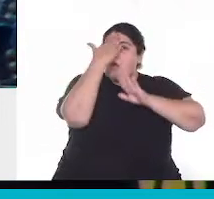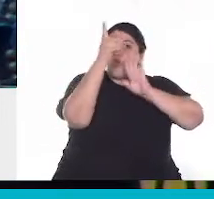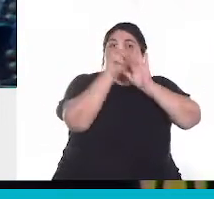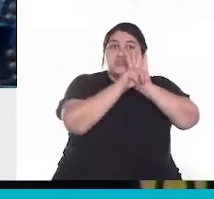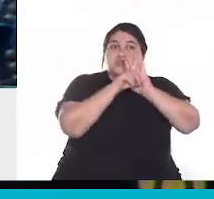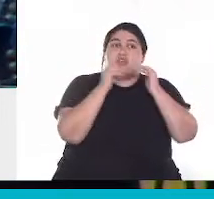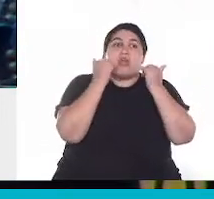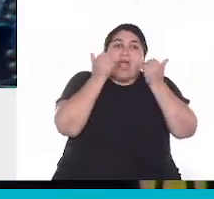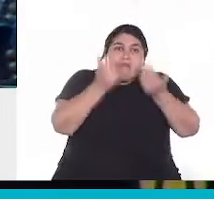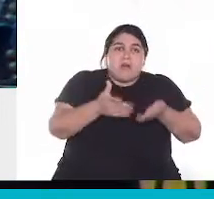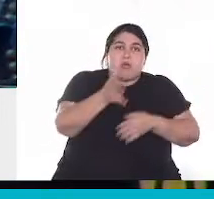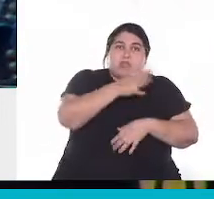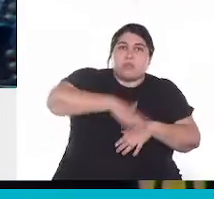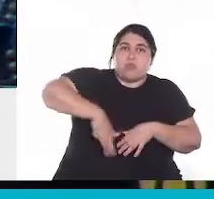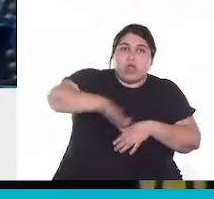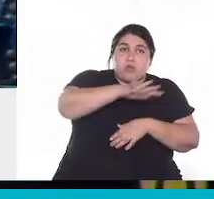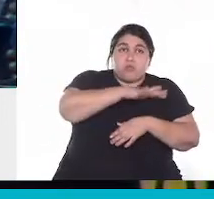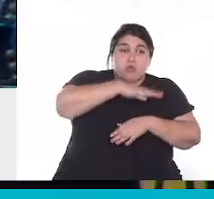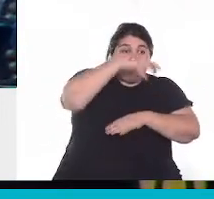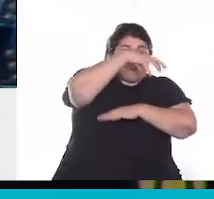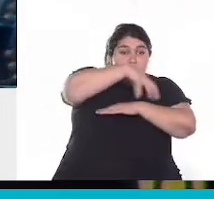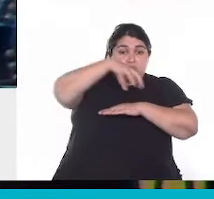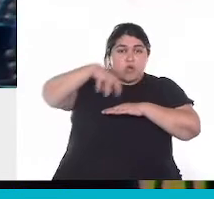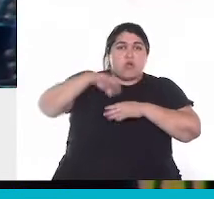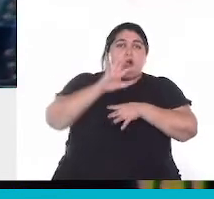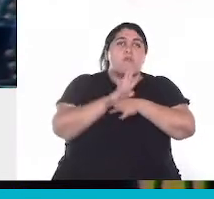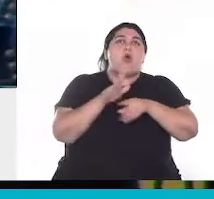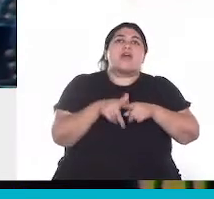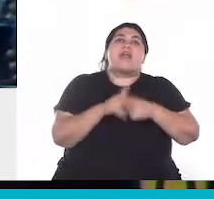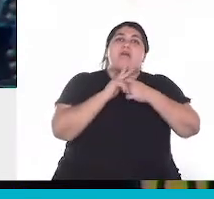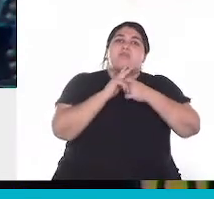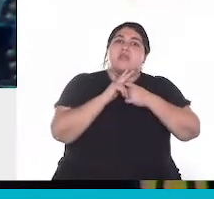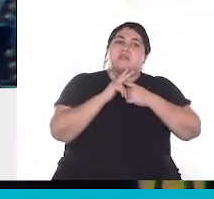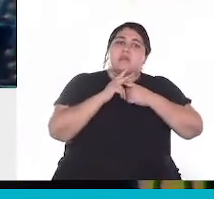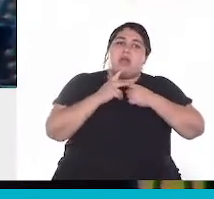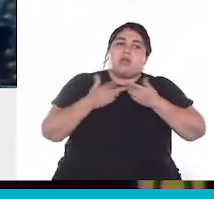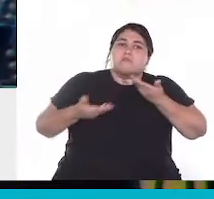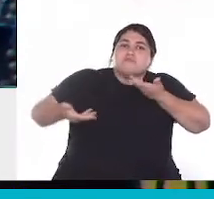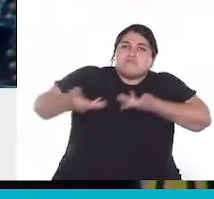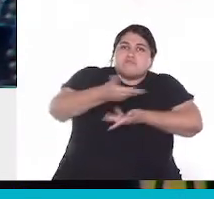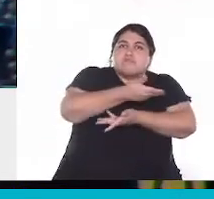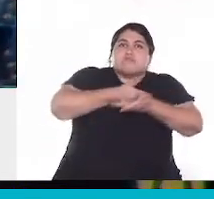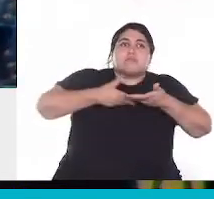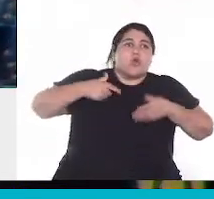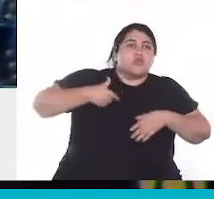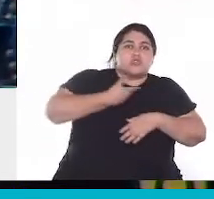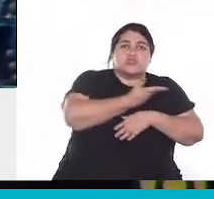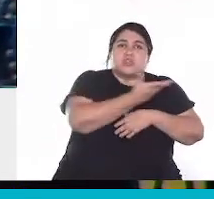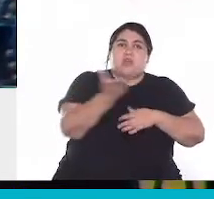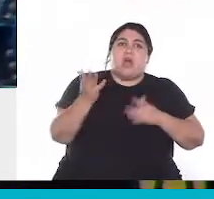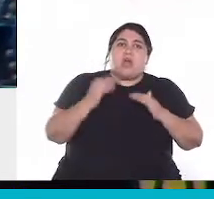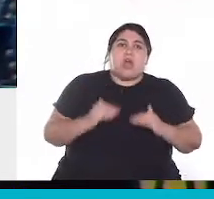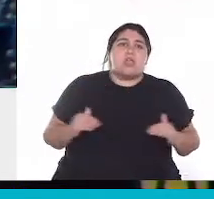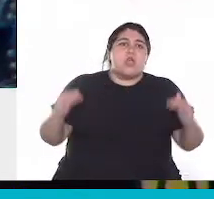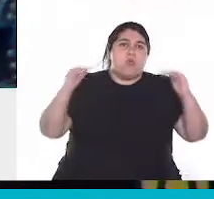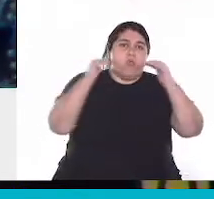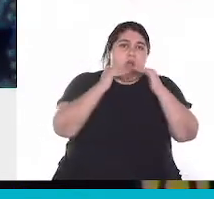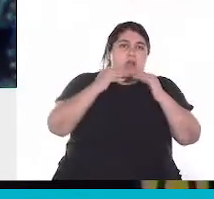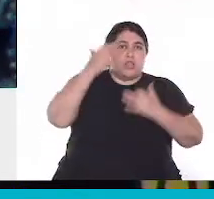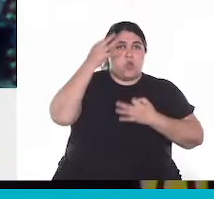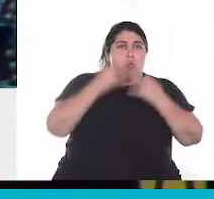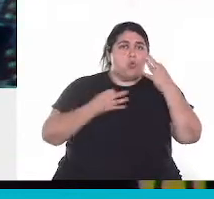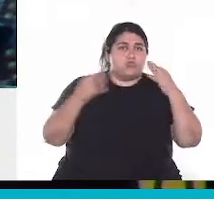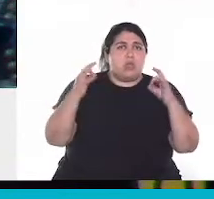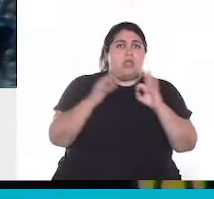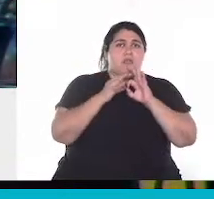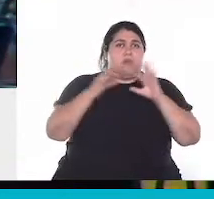pueblo, es una herramienta de defensa para la construcción de sociedades cada vez más justas, igualitarias y por lo tanto más democráticas.